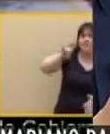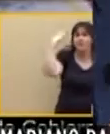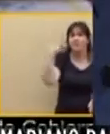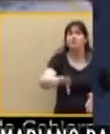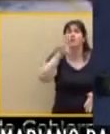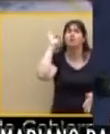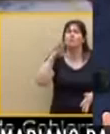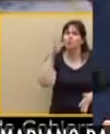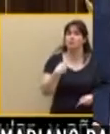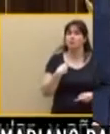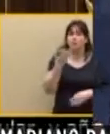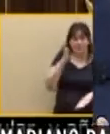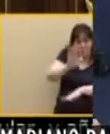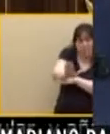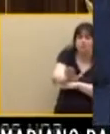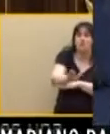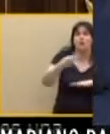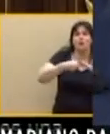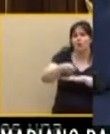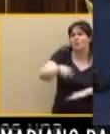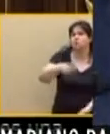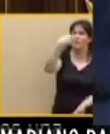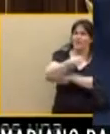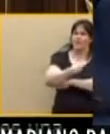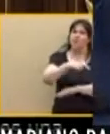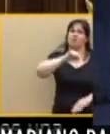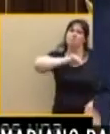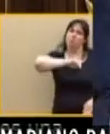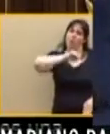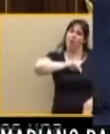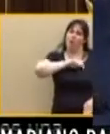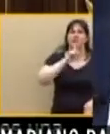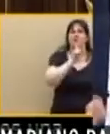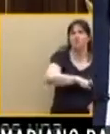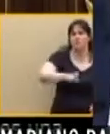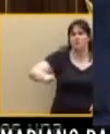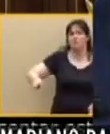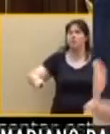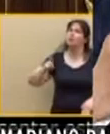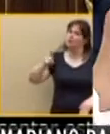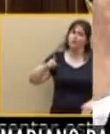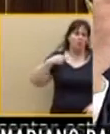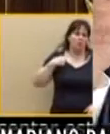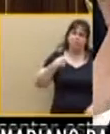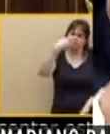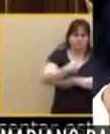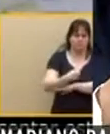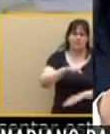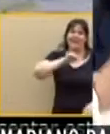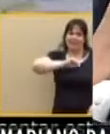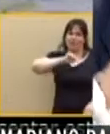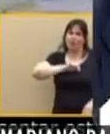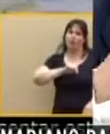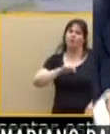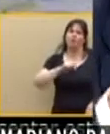en que viviríamos tienen un sector de electores indignados cabreados molestos incomodados en ese sector de